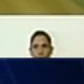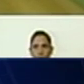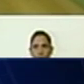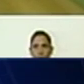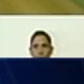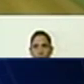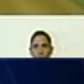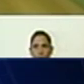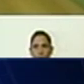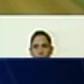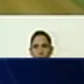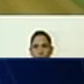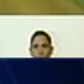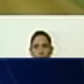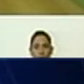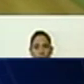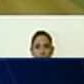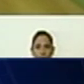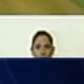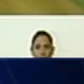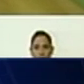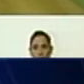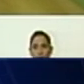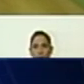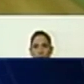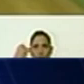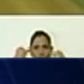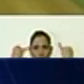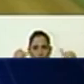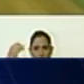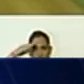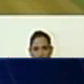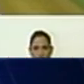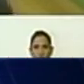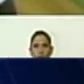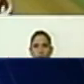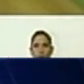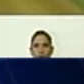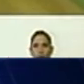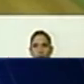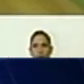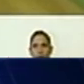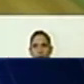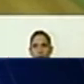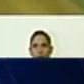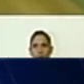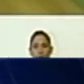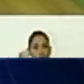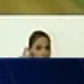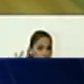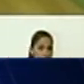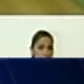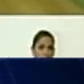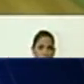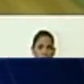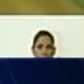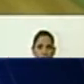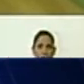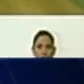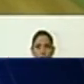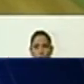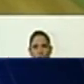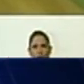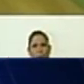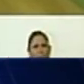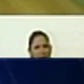a los funcionarios de la Dirección de Inteligencia Militar por supuestas violaciones de derechos humanos. El país